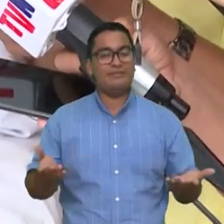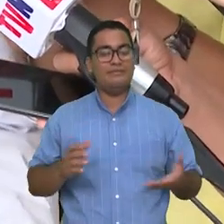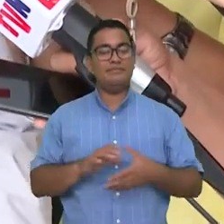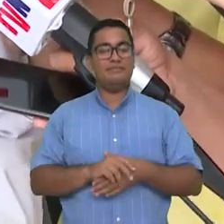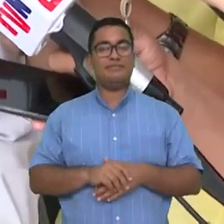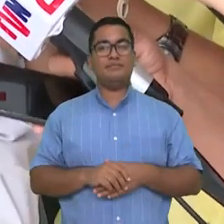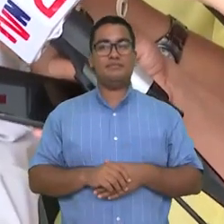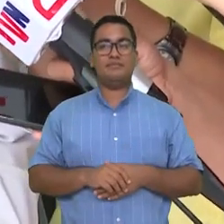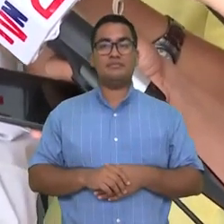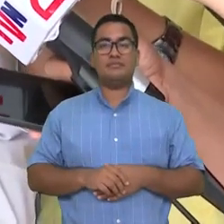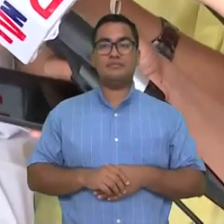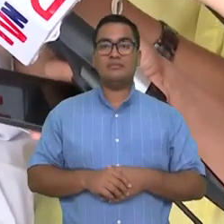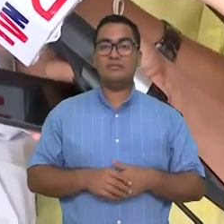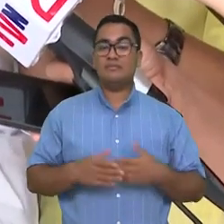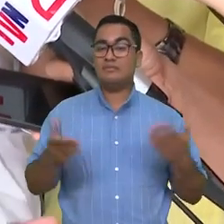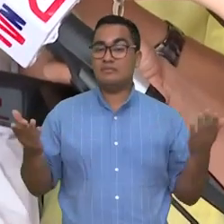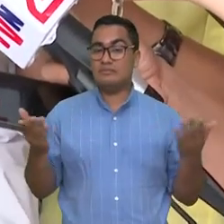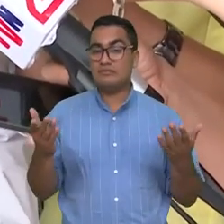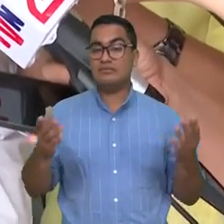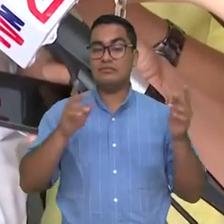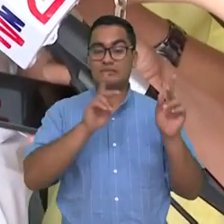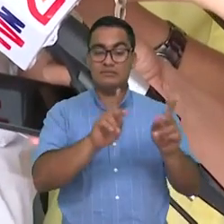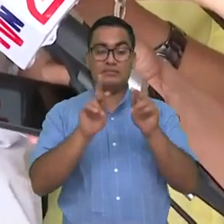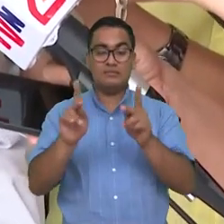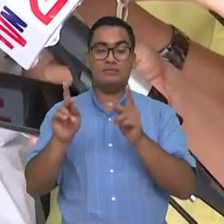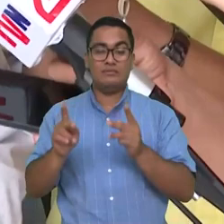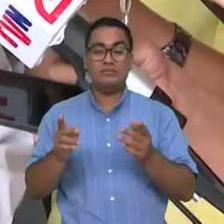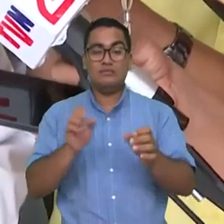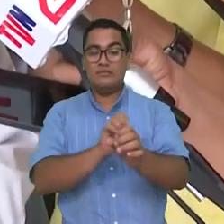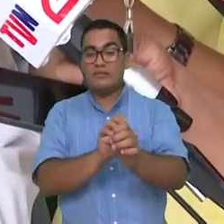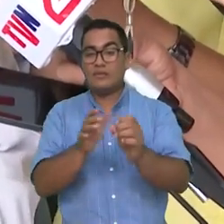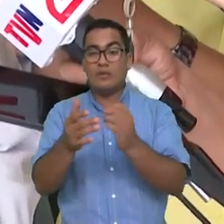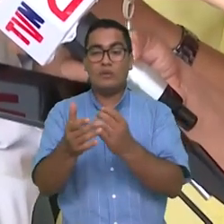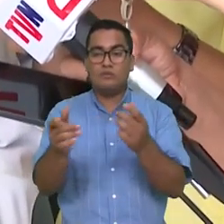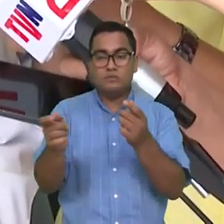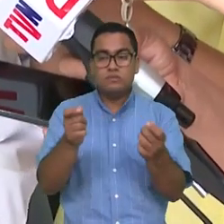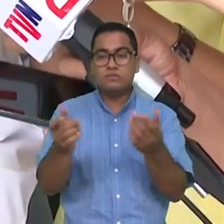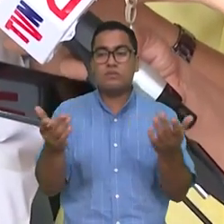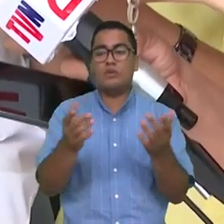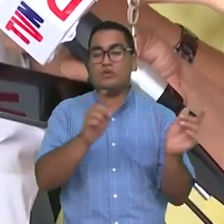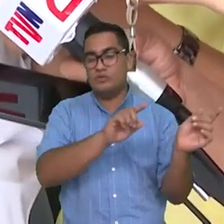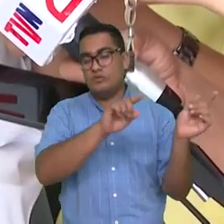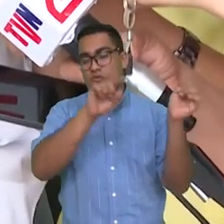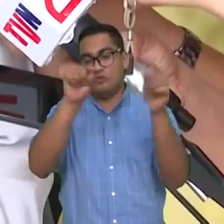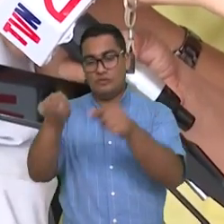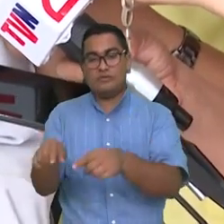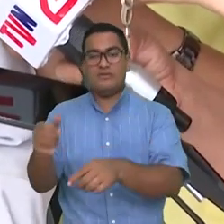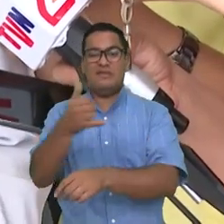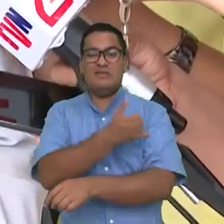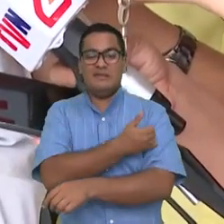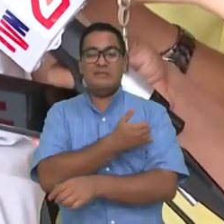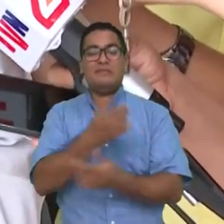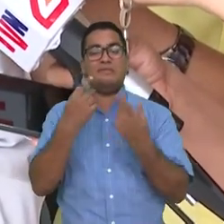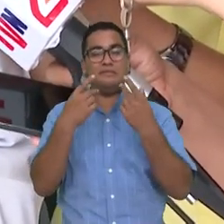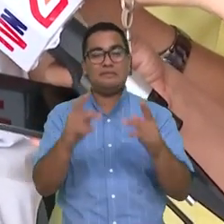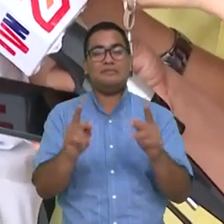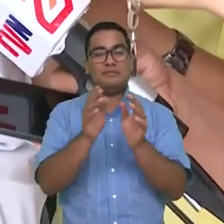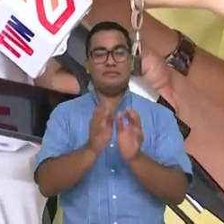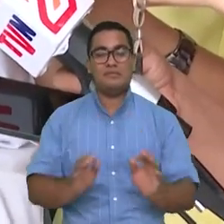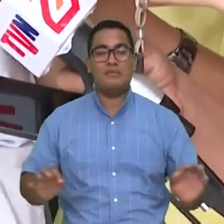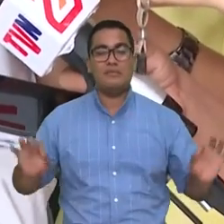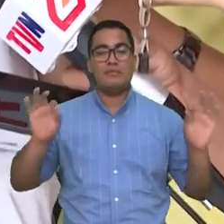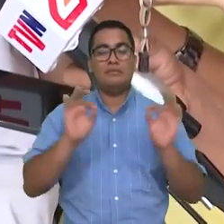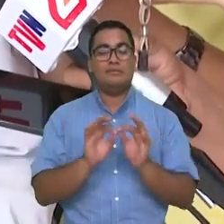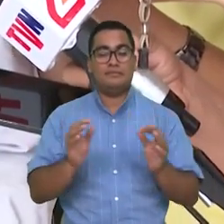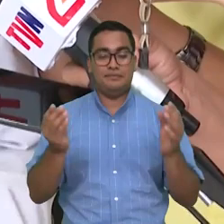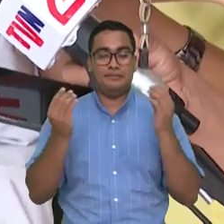en la detección de casos y en el manejo, cómo lo vamos a traer a los hospitales, ¿verdad? Pero también, sobre todo,